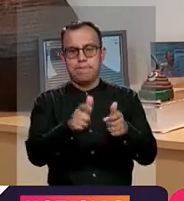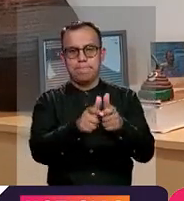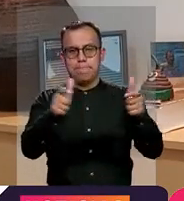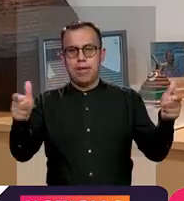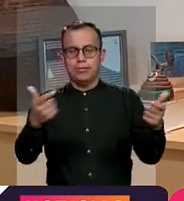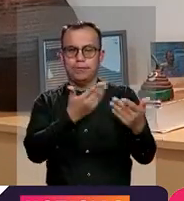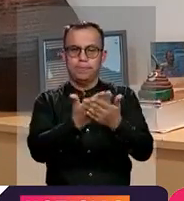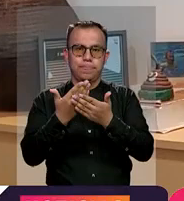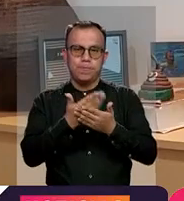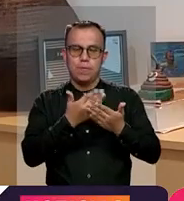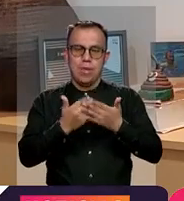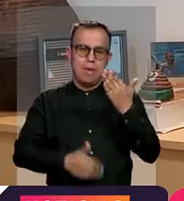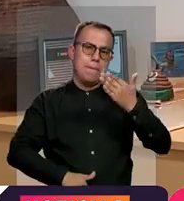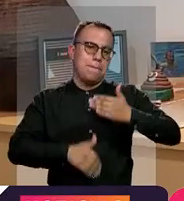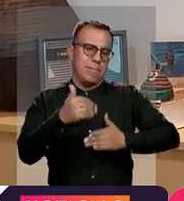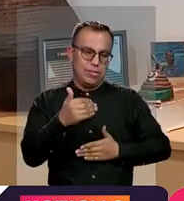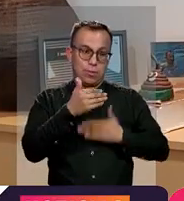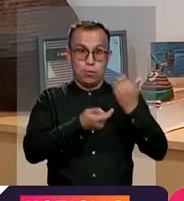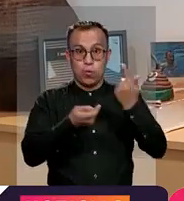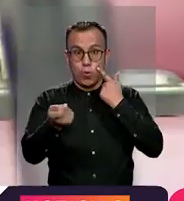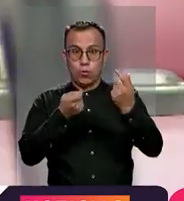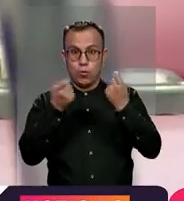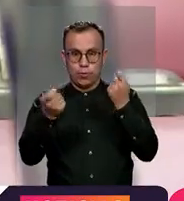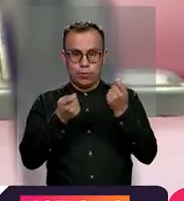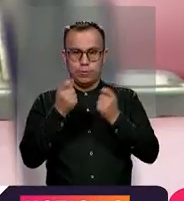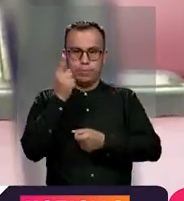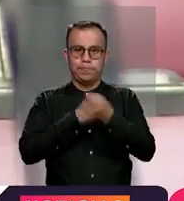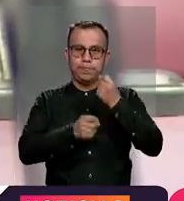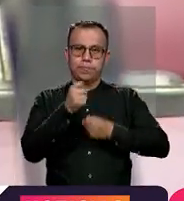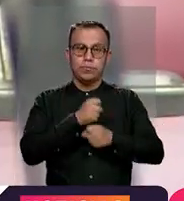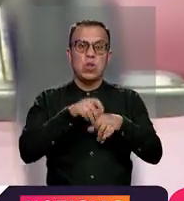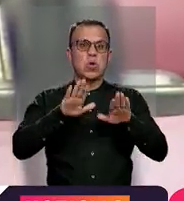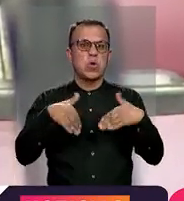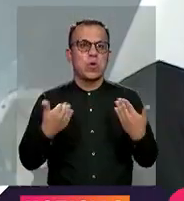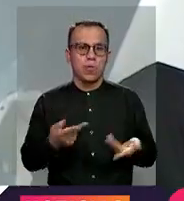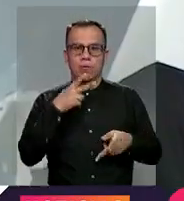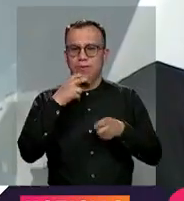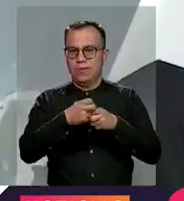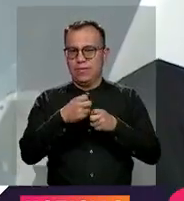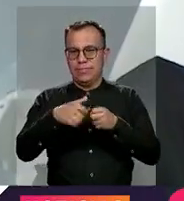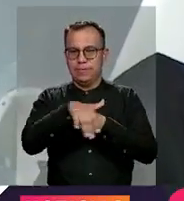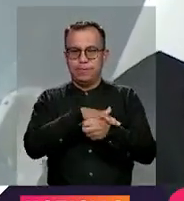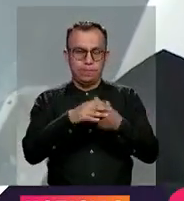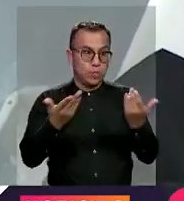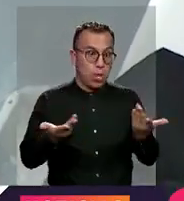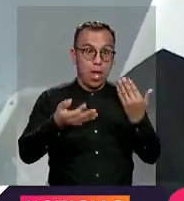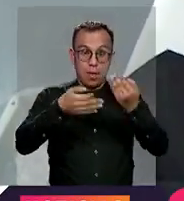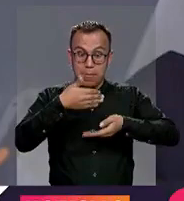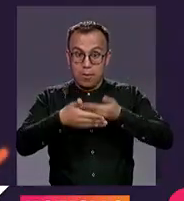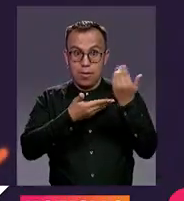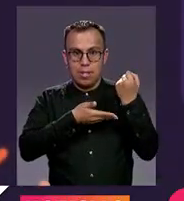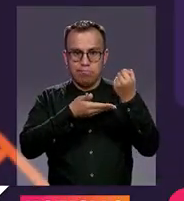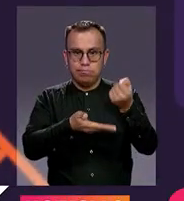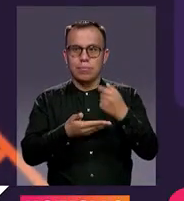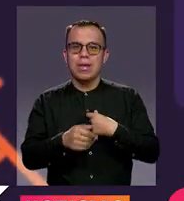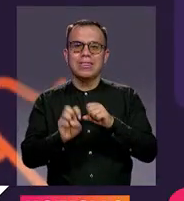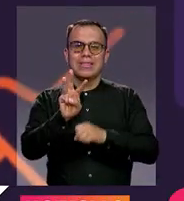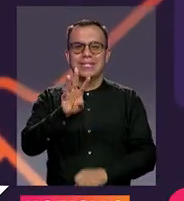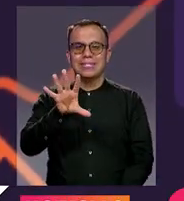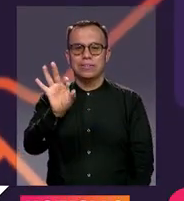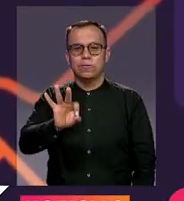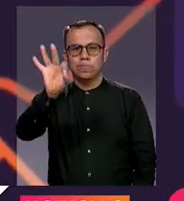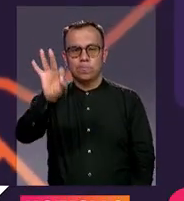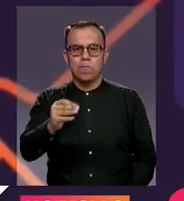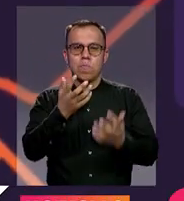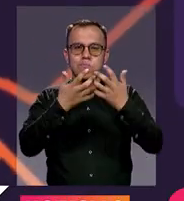alto registrado desde que inició la medición el año pasado. Como consecuencia de las dificultades de operación y el aumento en los costos, el 35%